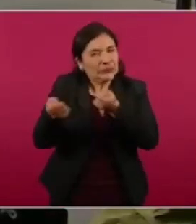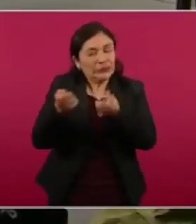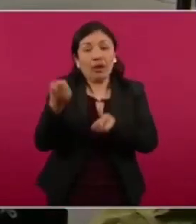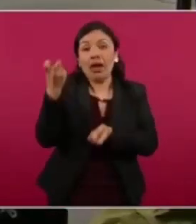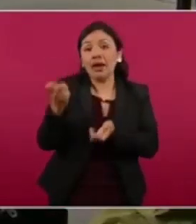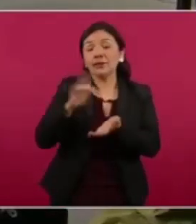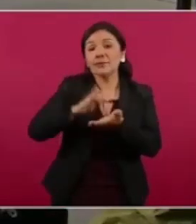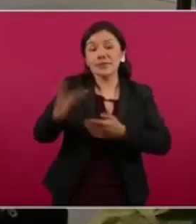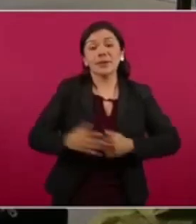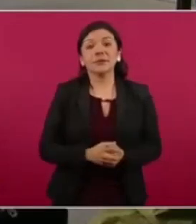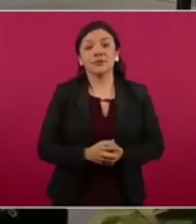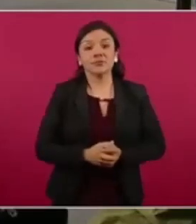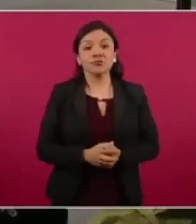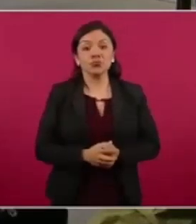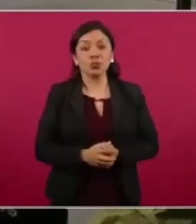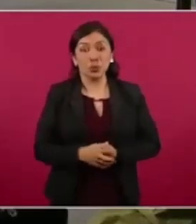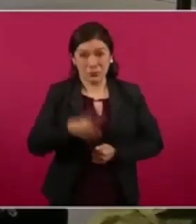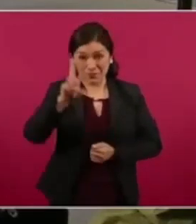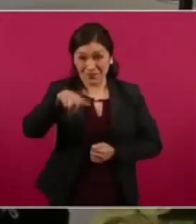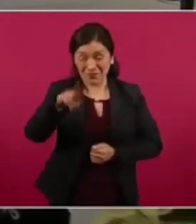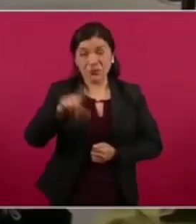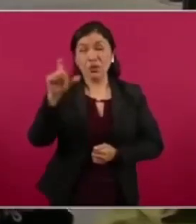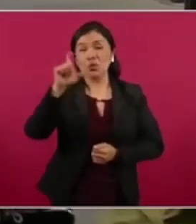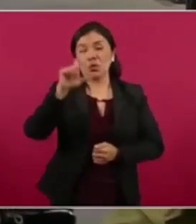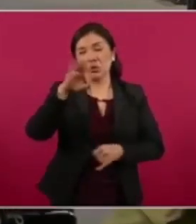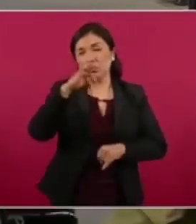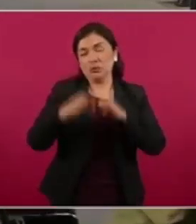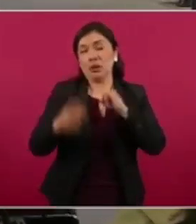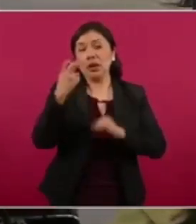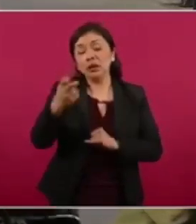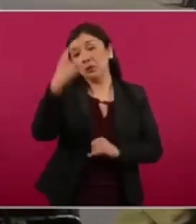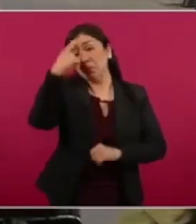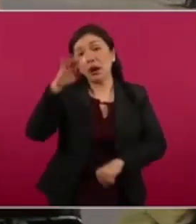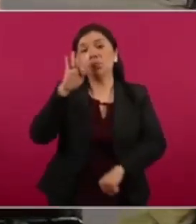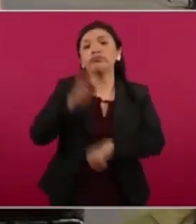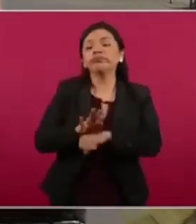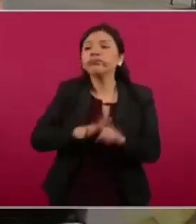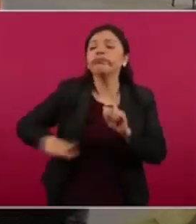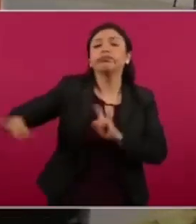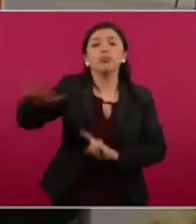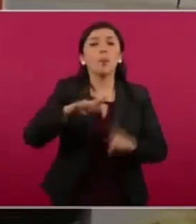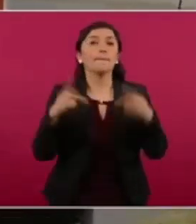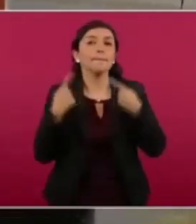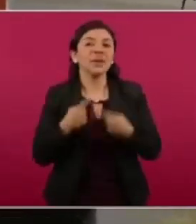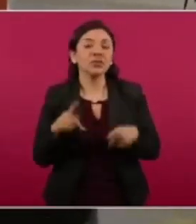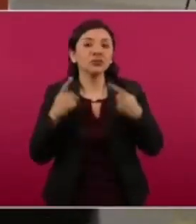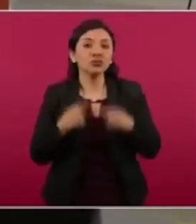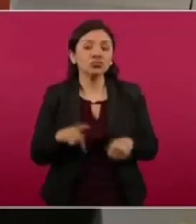Al final, esto va para la gente,